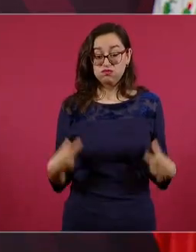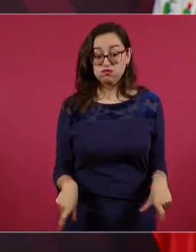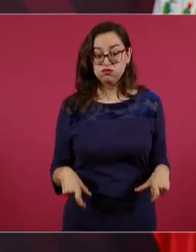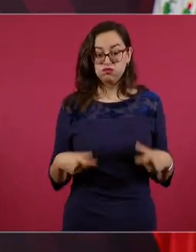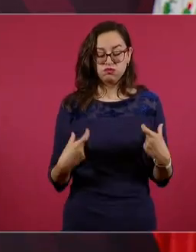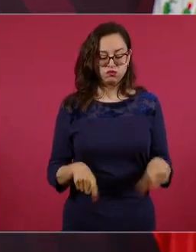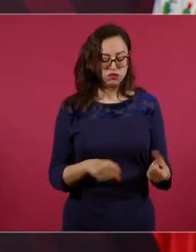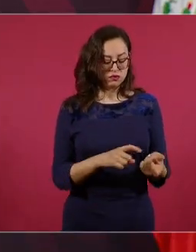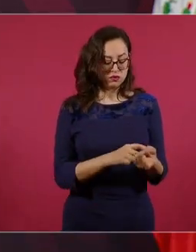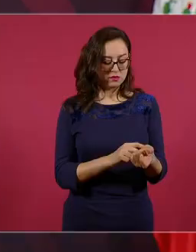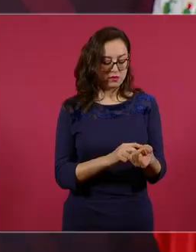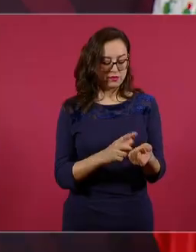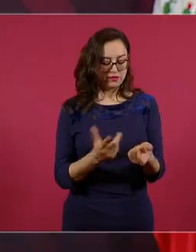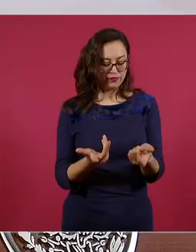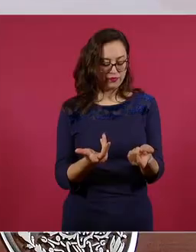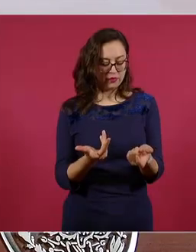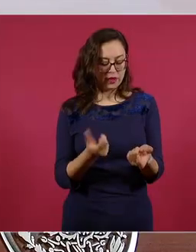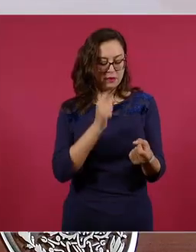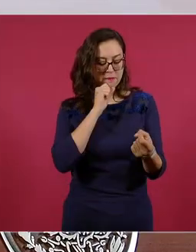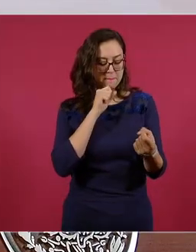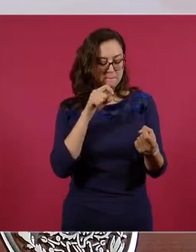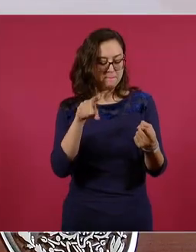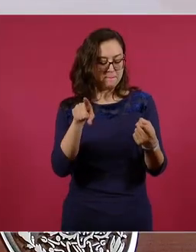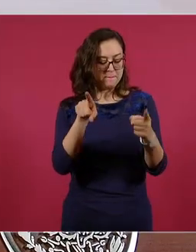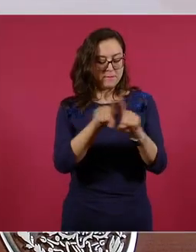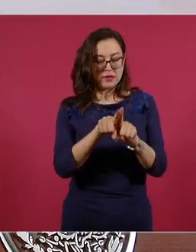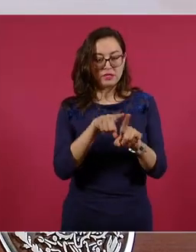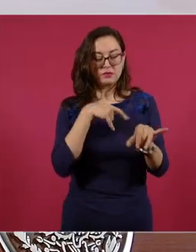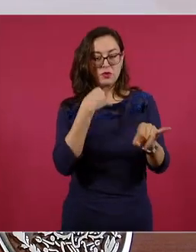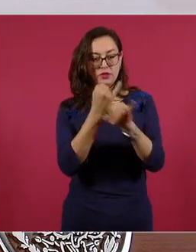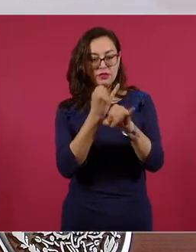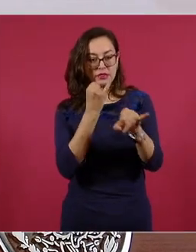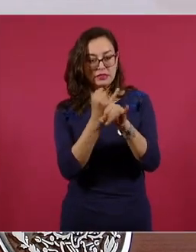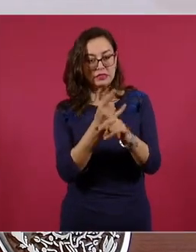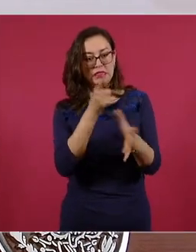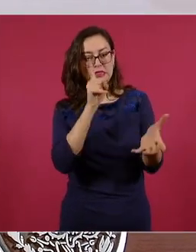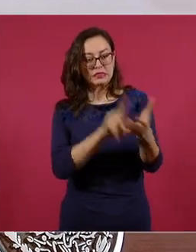y las redes sociales, y